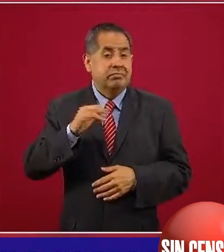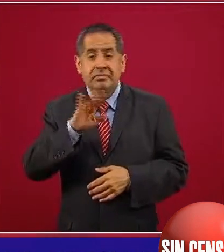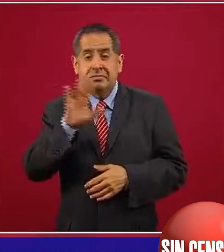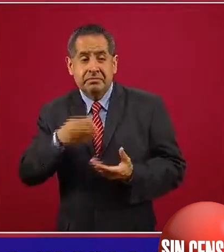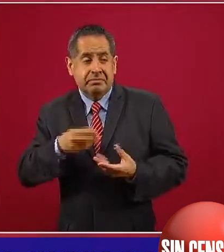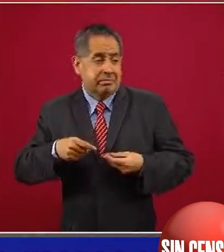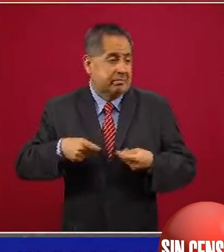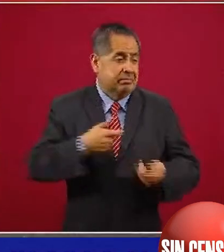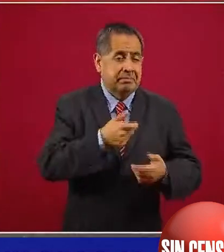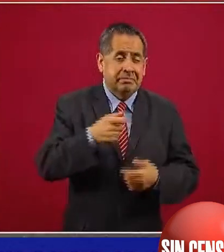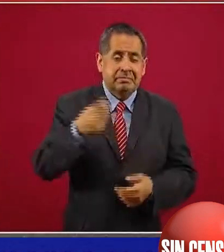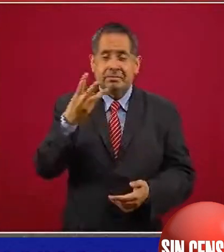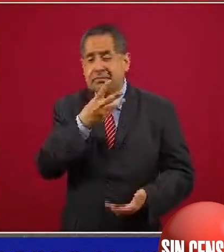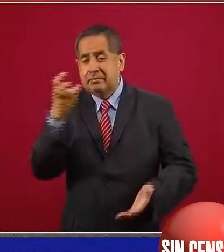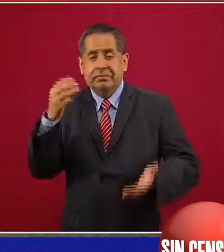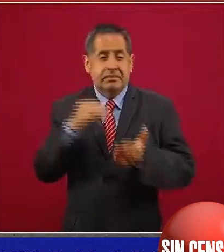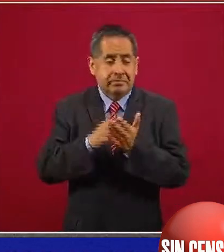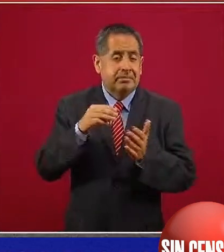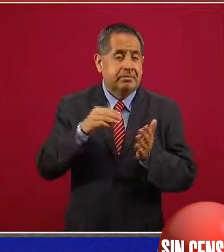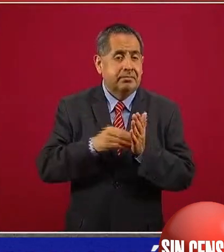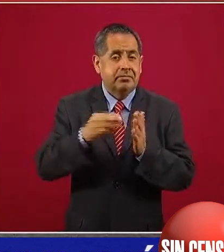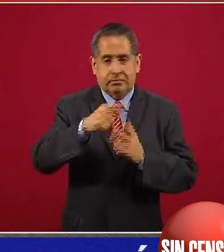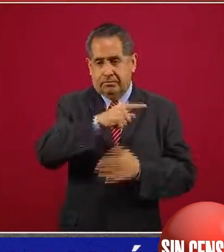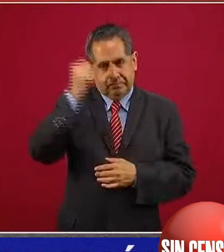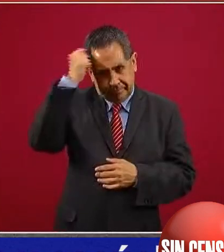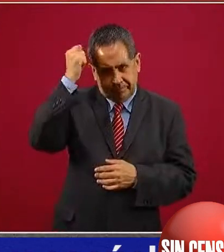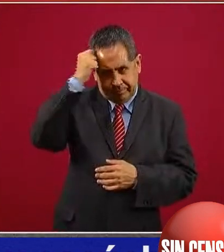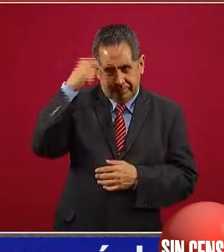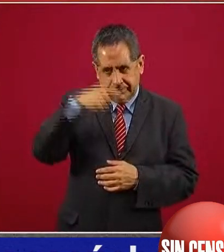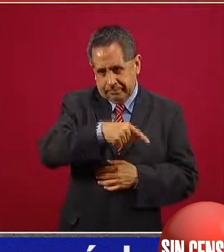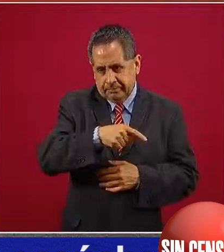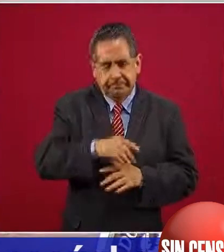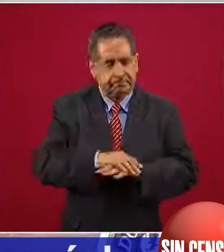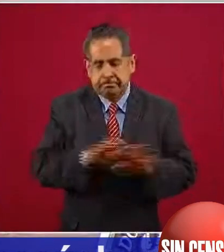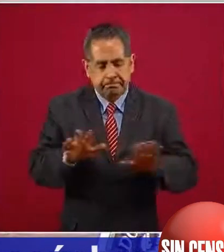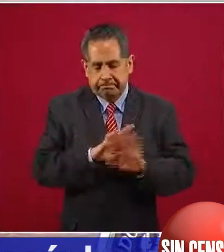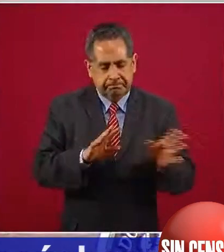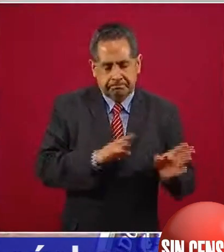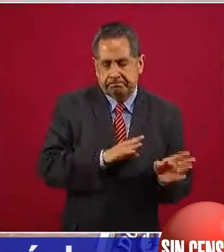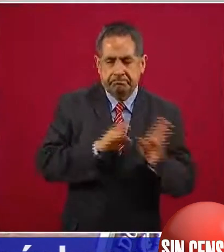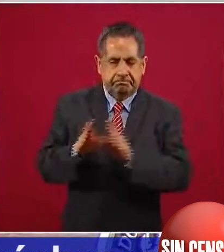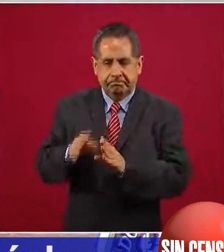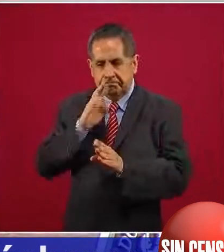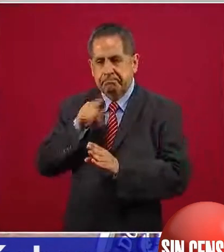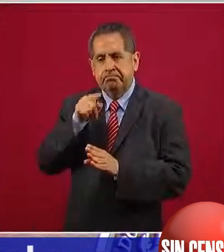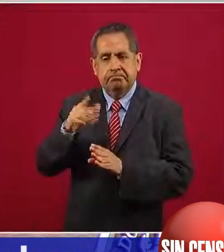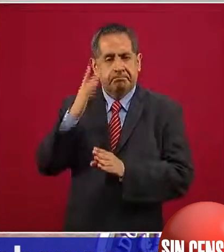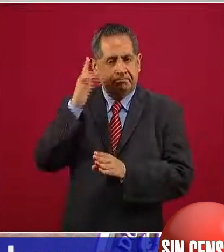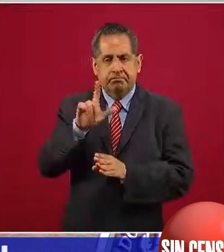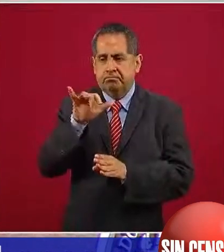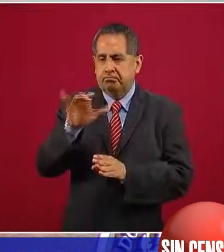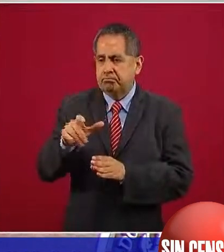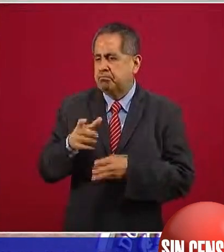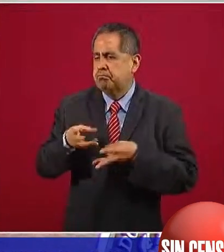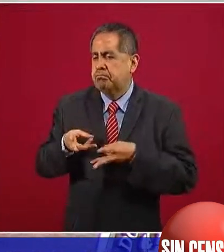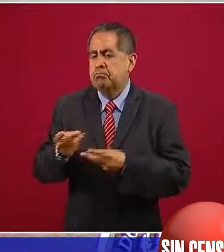300,000 millones el de Texcoco, y ahora nos va a costar